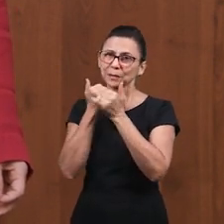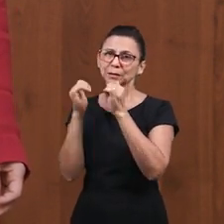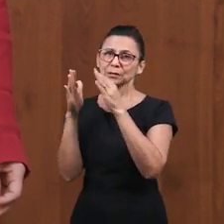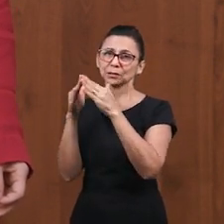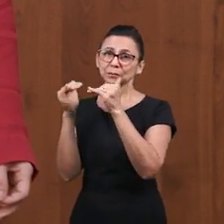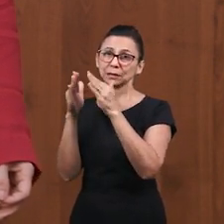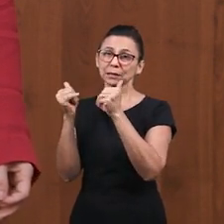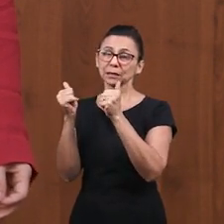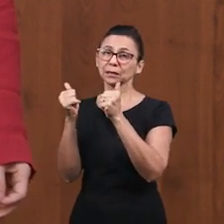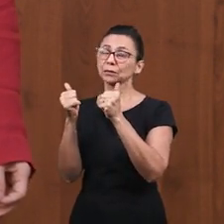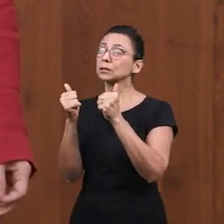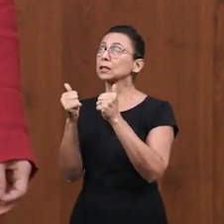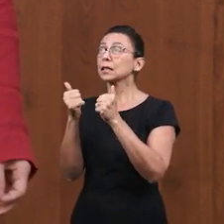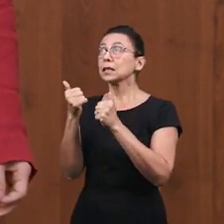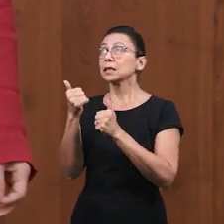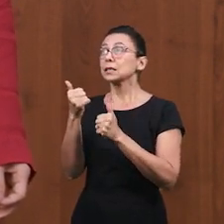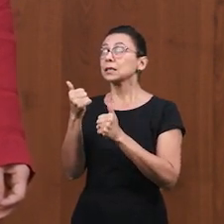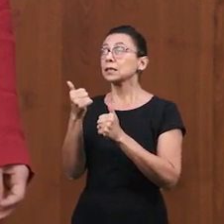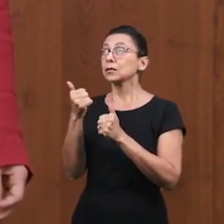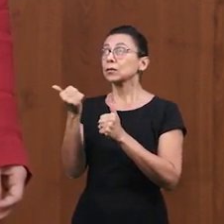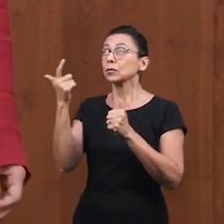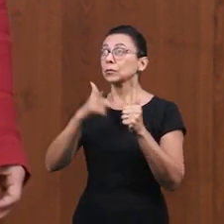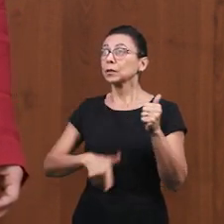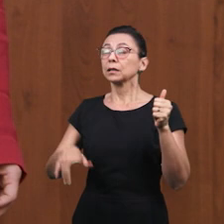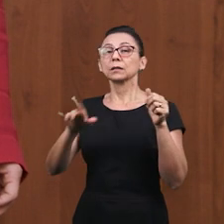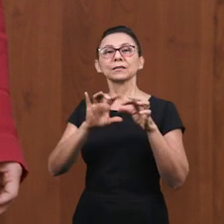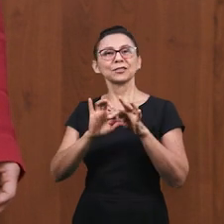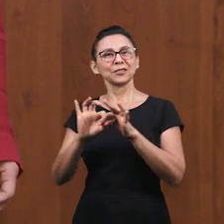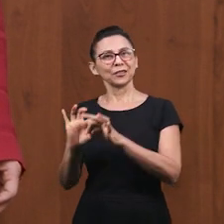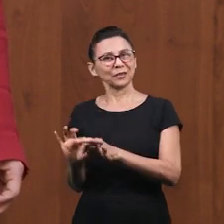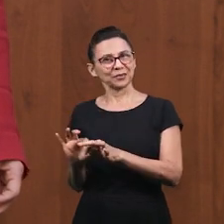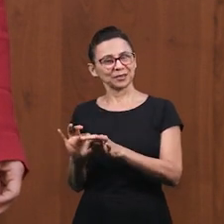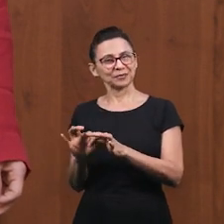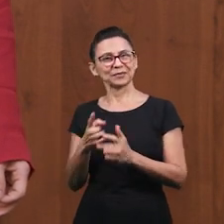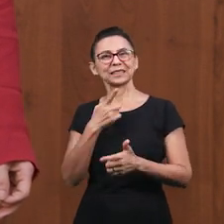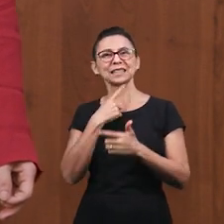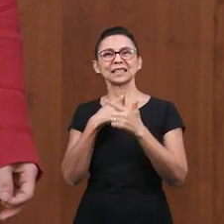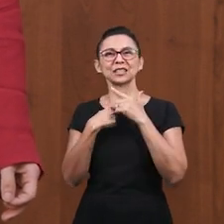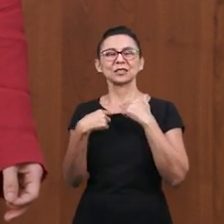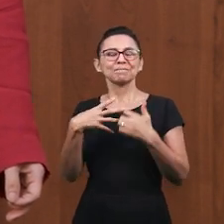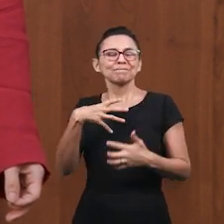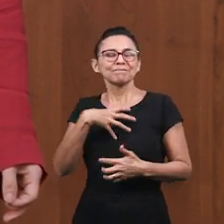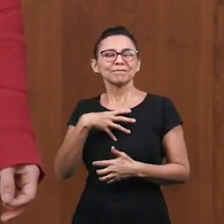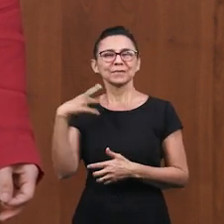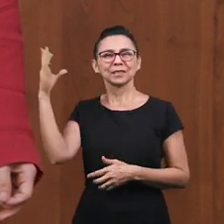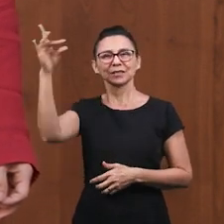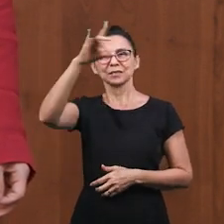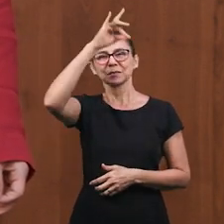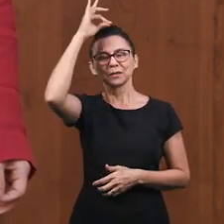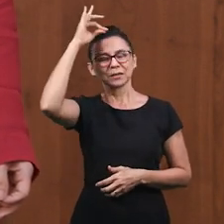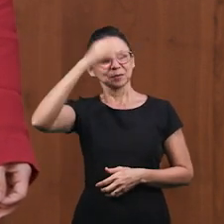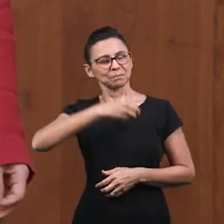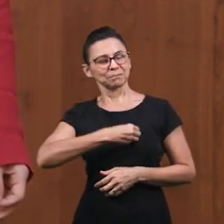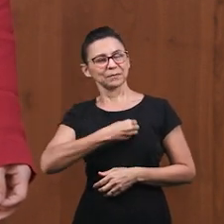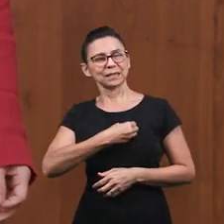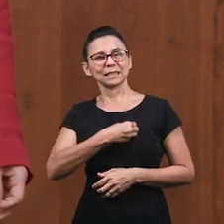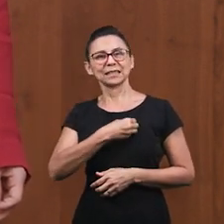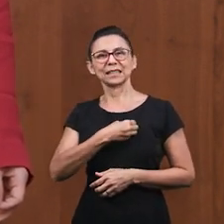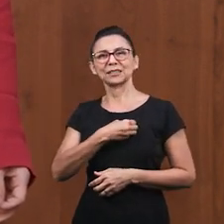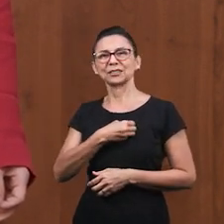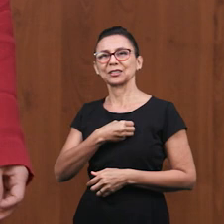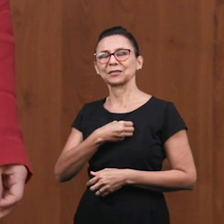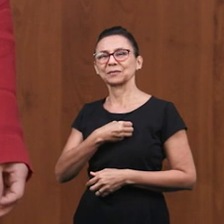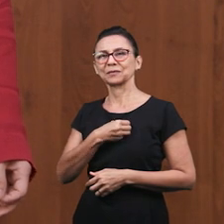restaura nuestra comunión. Señor, queremos sentir la dulce presencia de tu Espíritu Santo. Danos